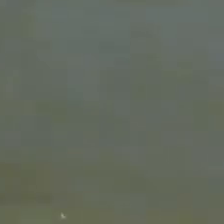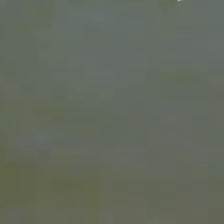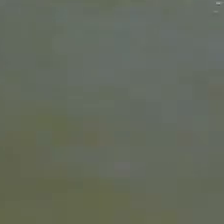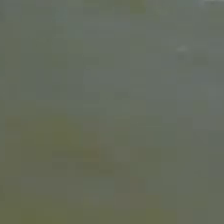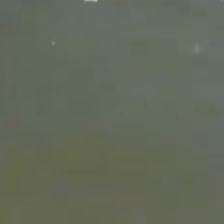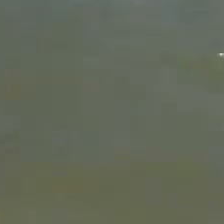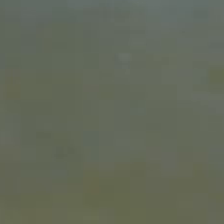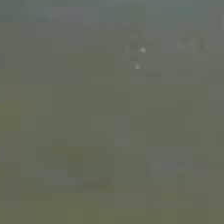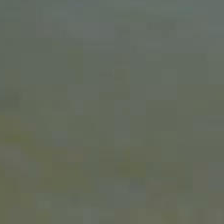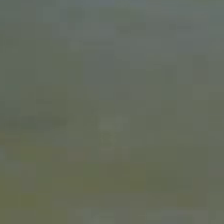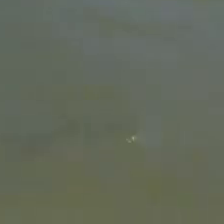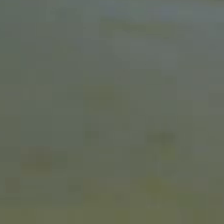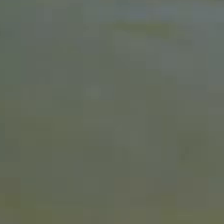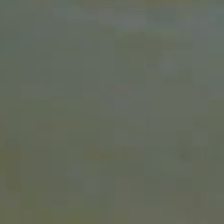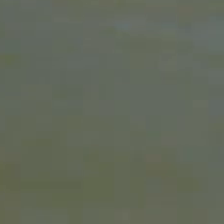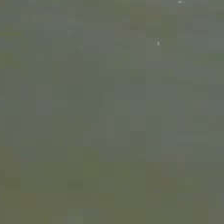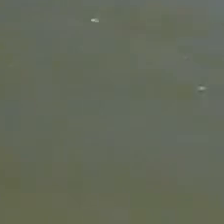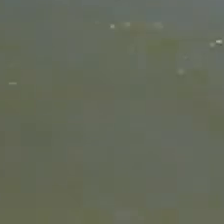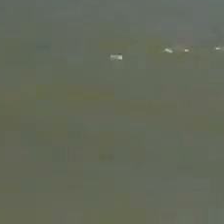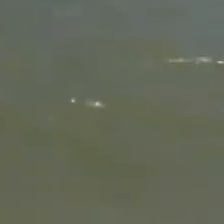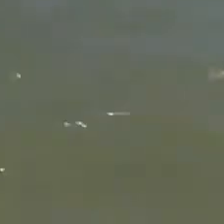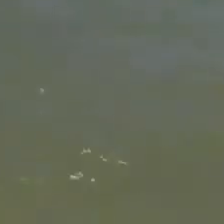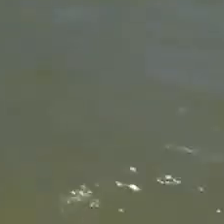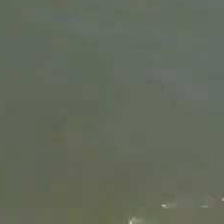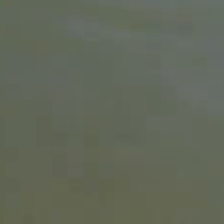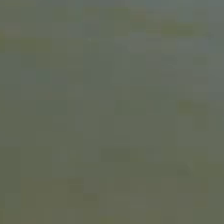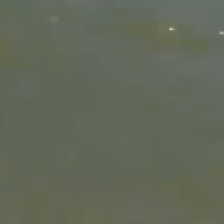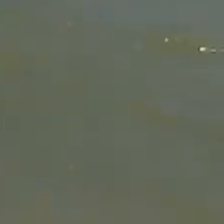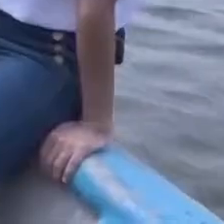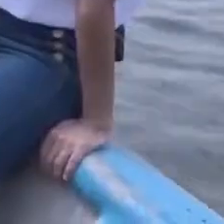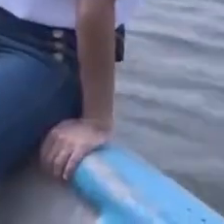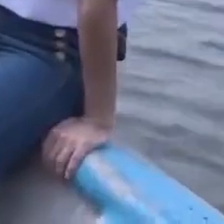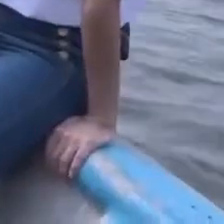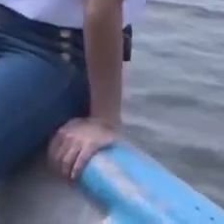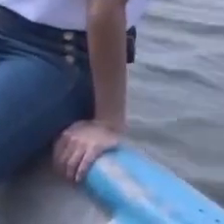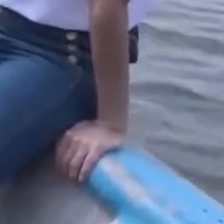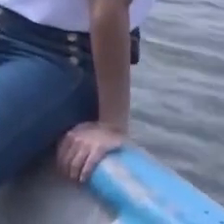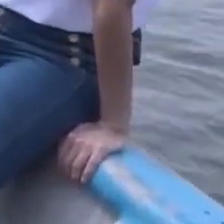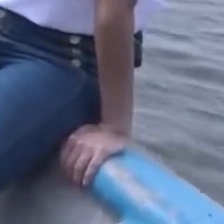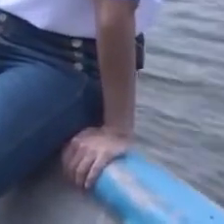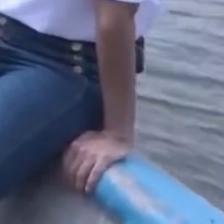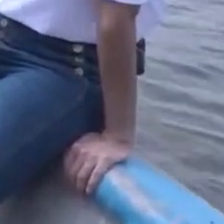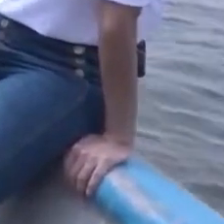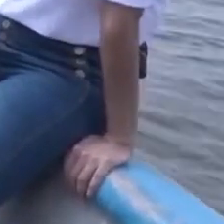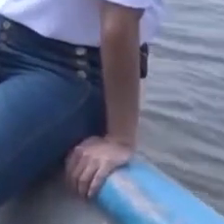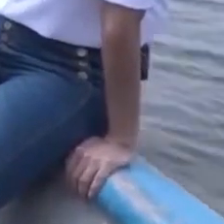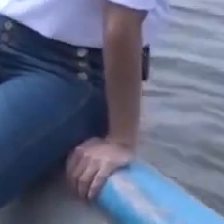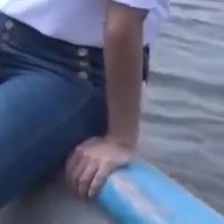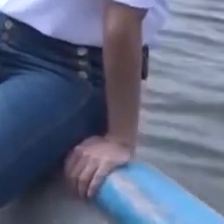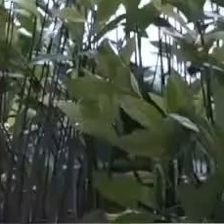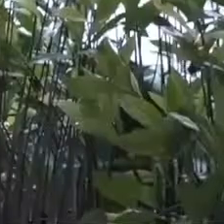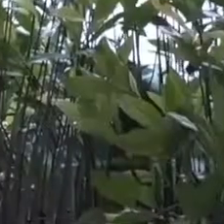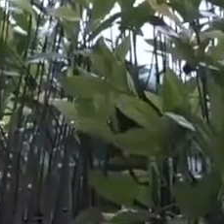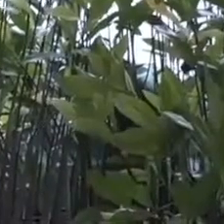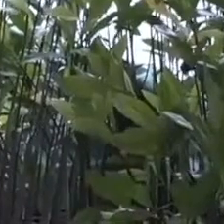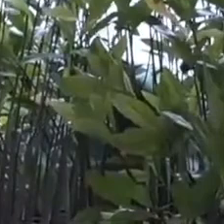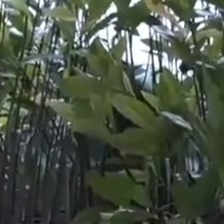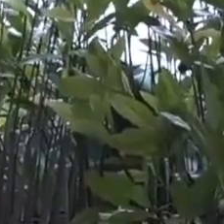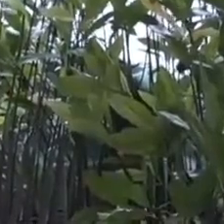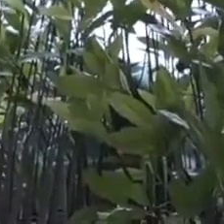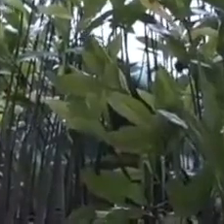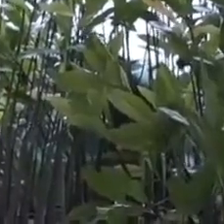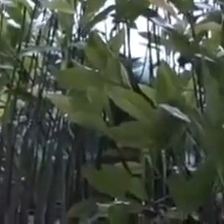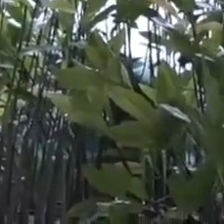importancia natural que tiene la ciénaga de Mallorquín y a recordar que Barranquilla es afortunada. Hace un par de años se reencontró con el